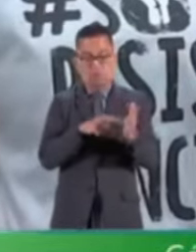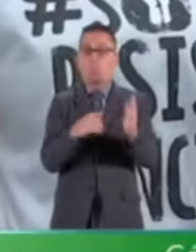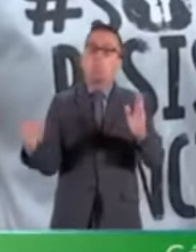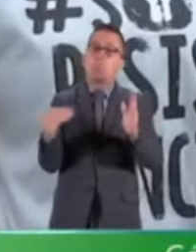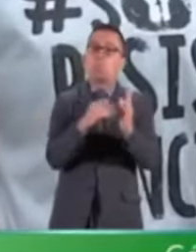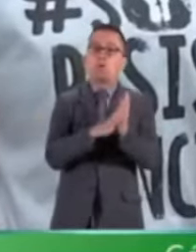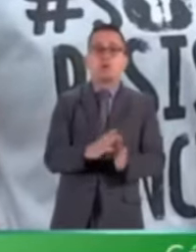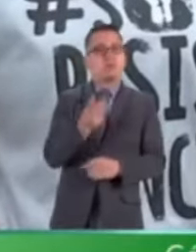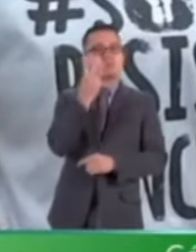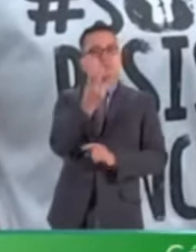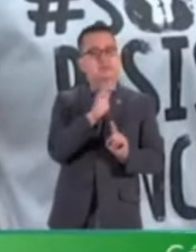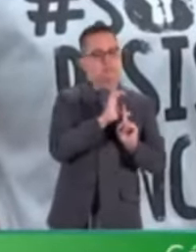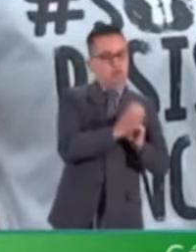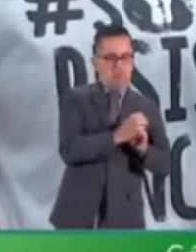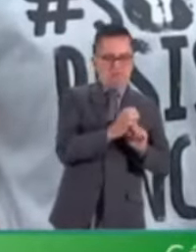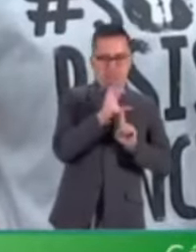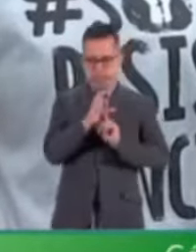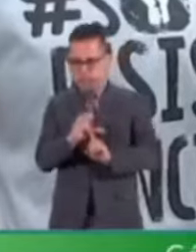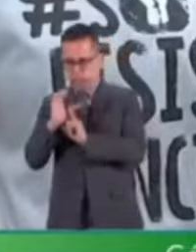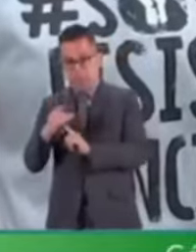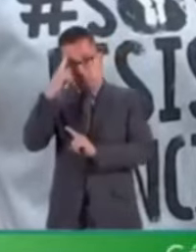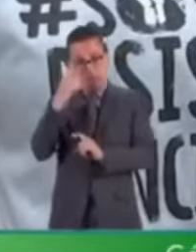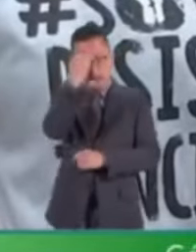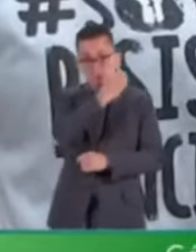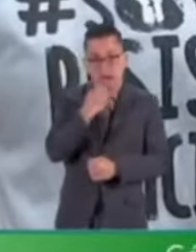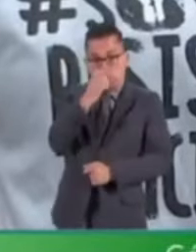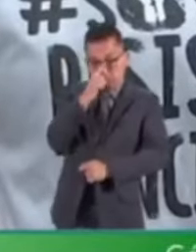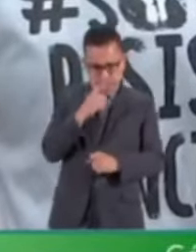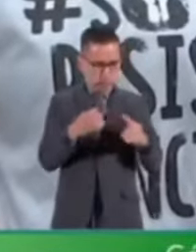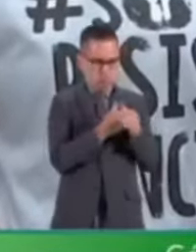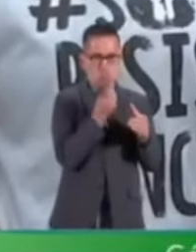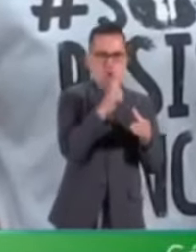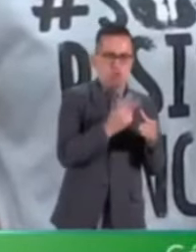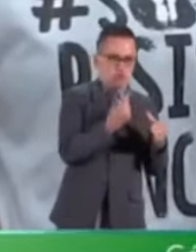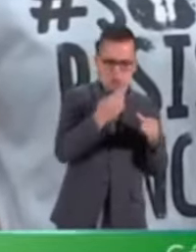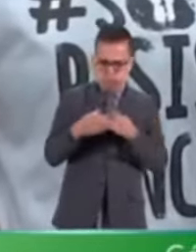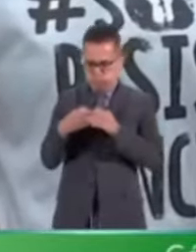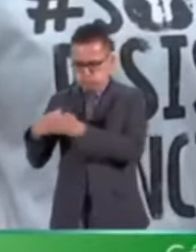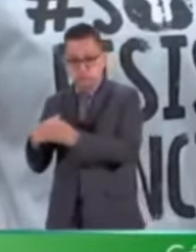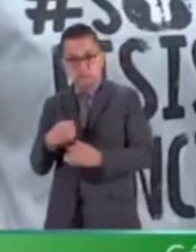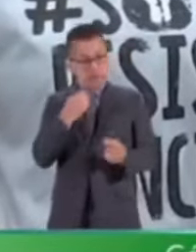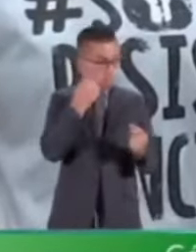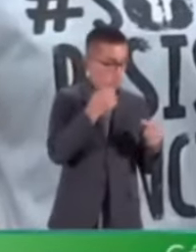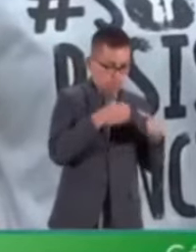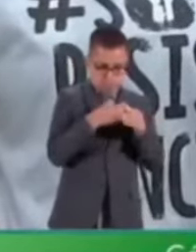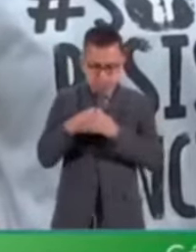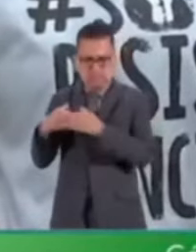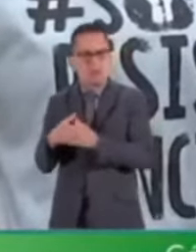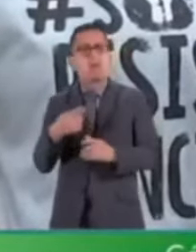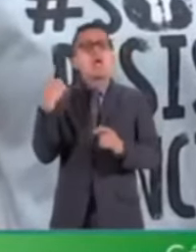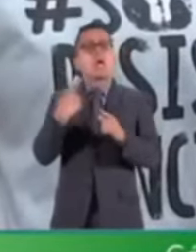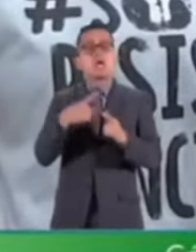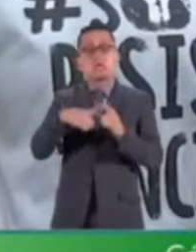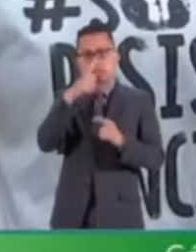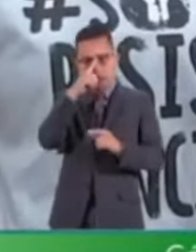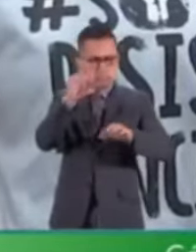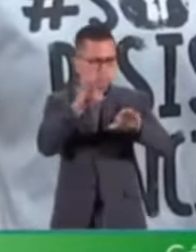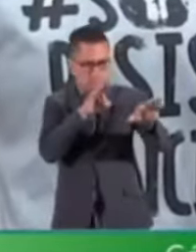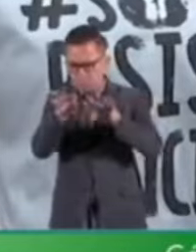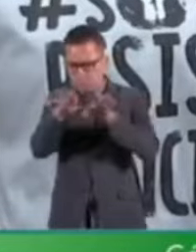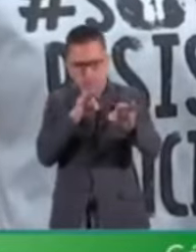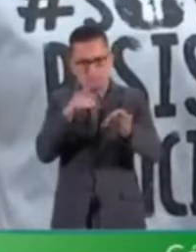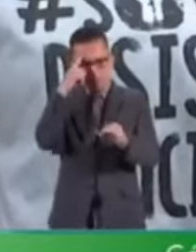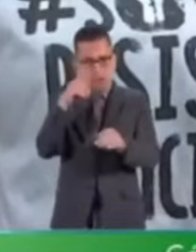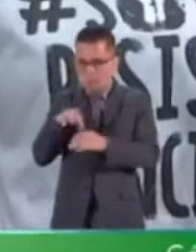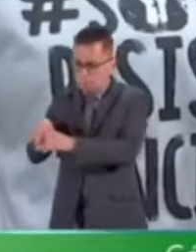evaluación, 1 por cada poder. Está previamente definido quiénes serán los perfiles que llegarán a las